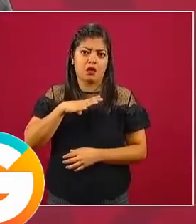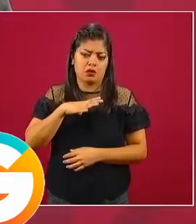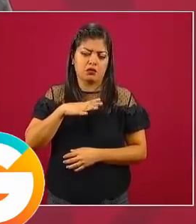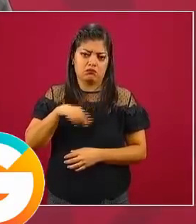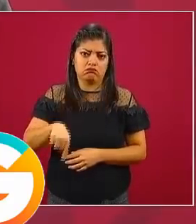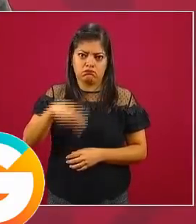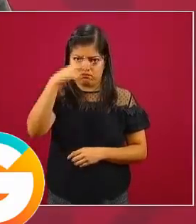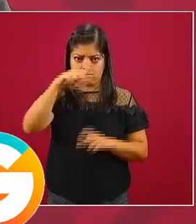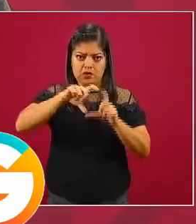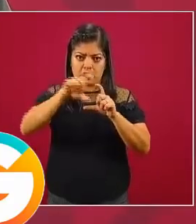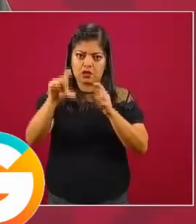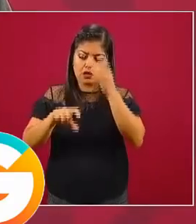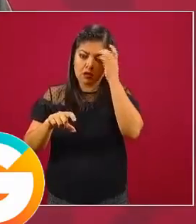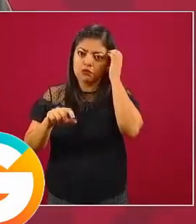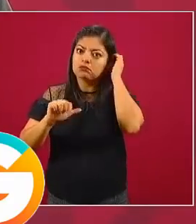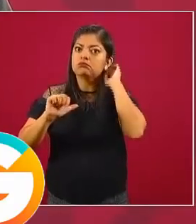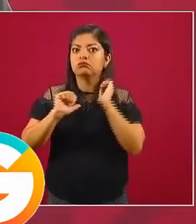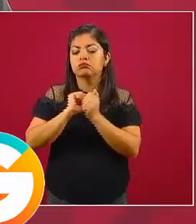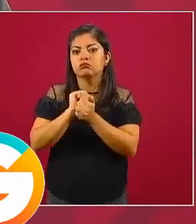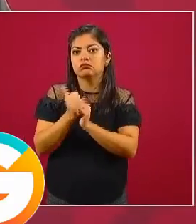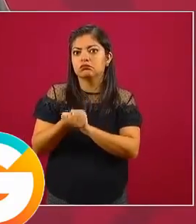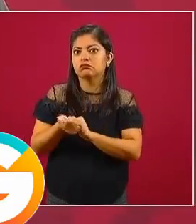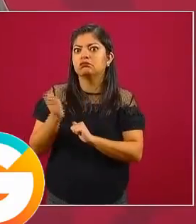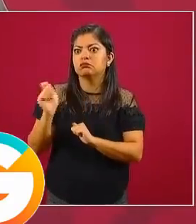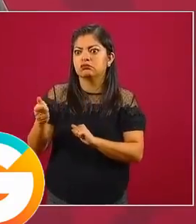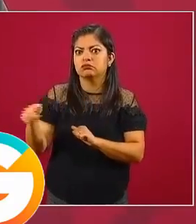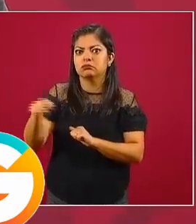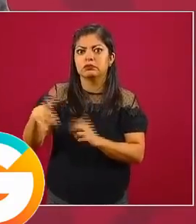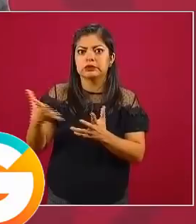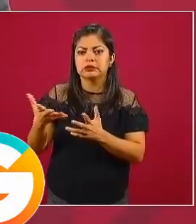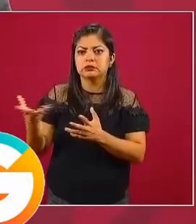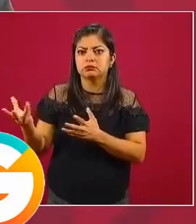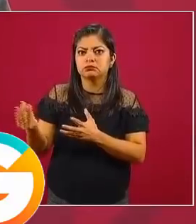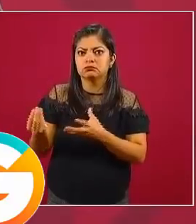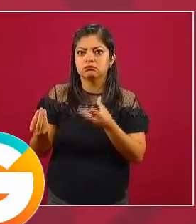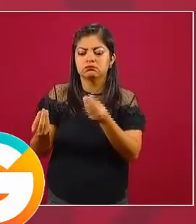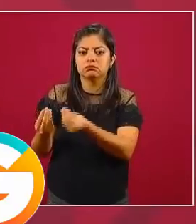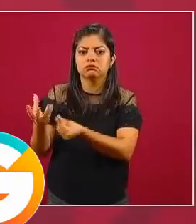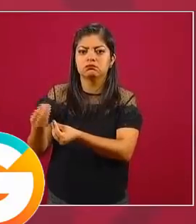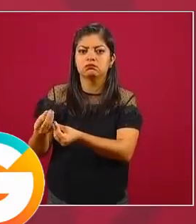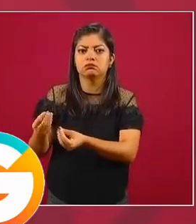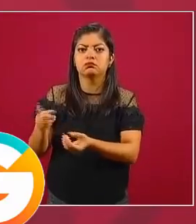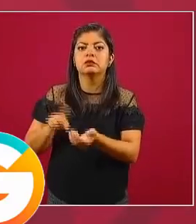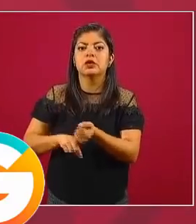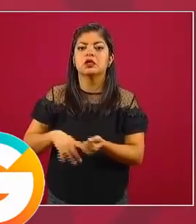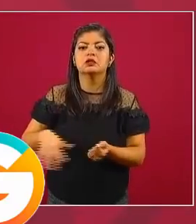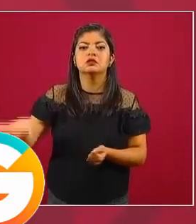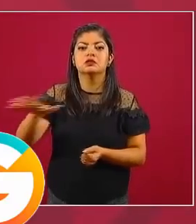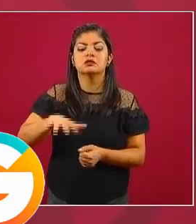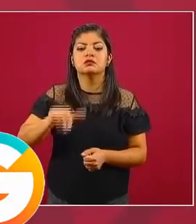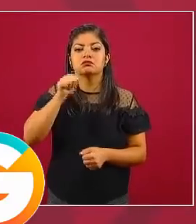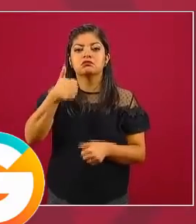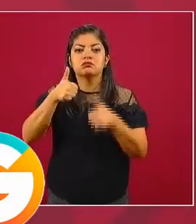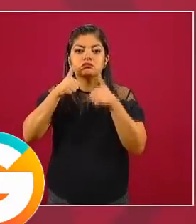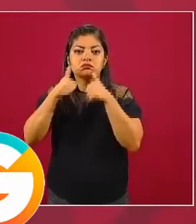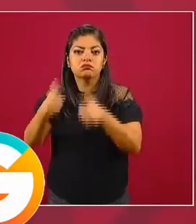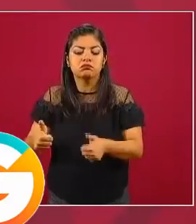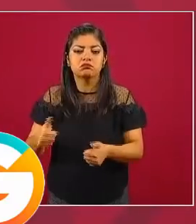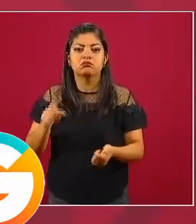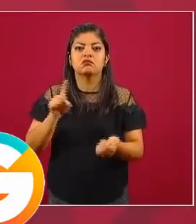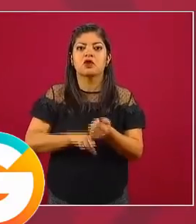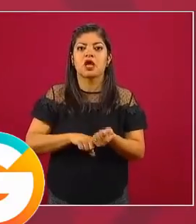país, que se fueron formando a partir de que se abandonó al pueblo, de que imperó